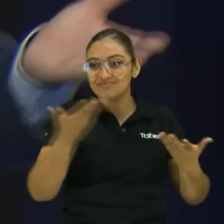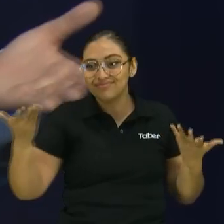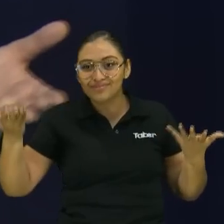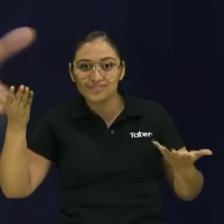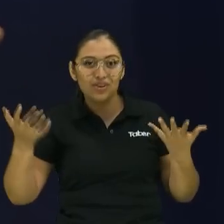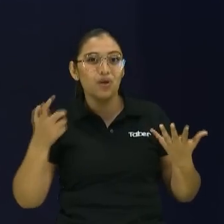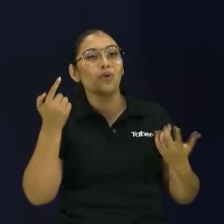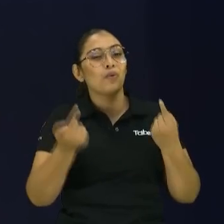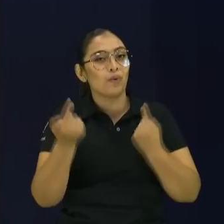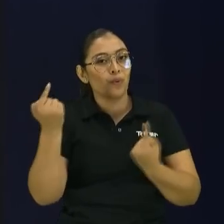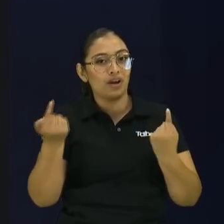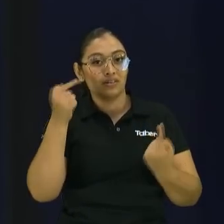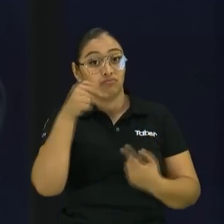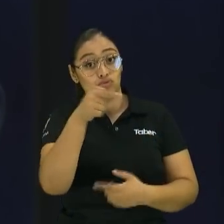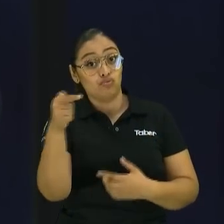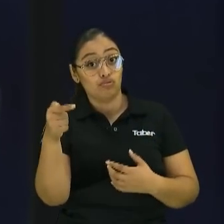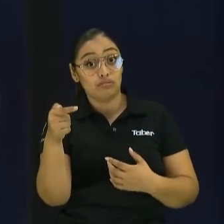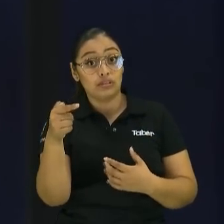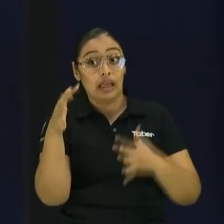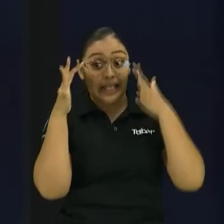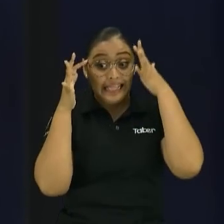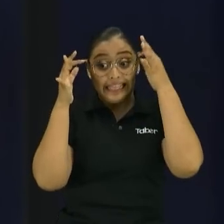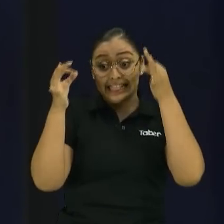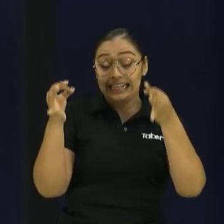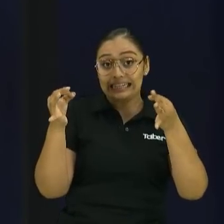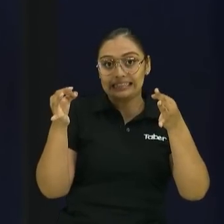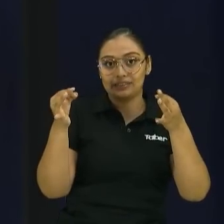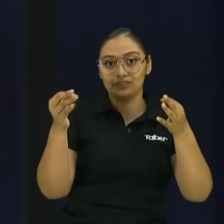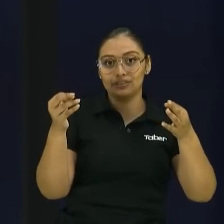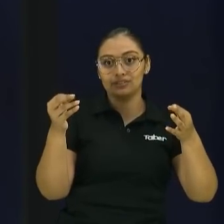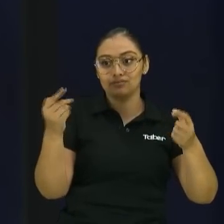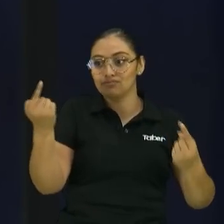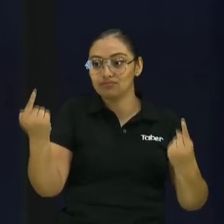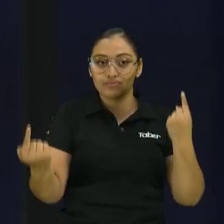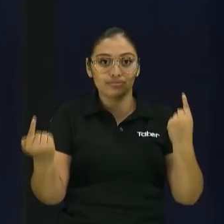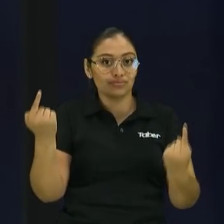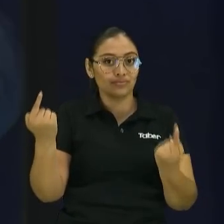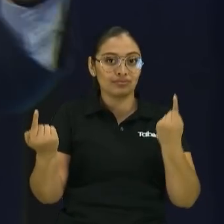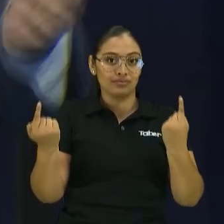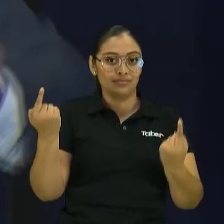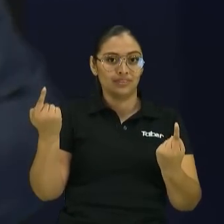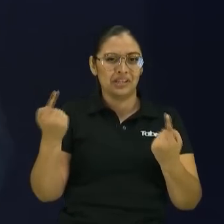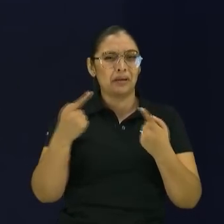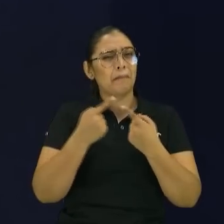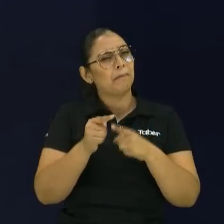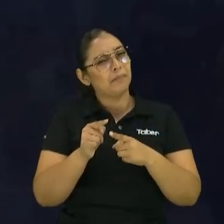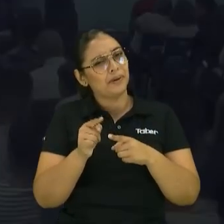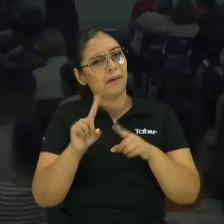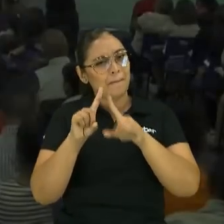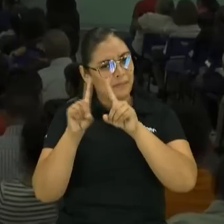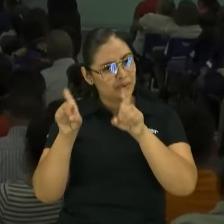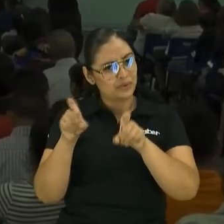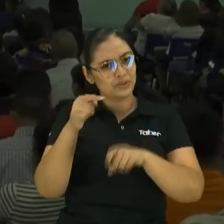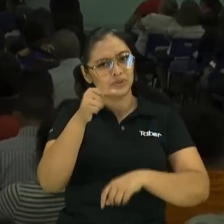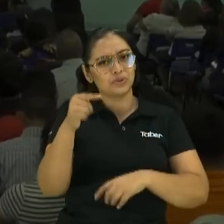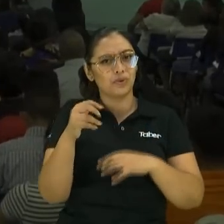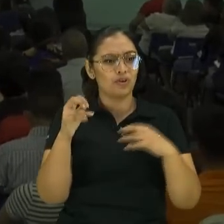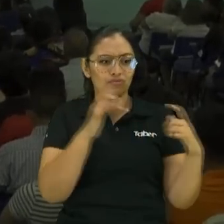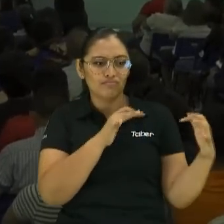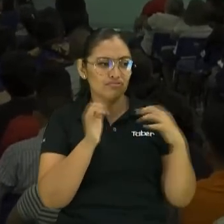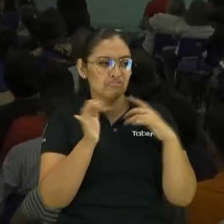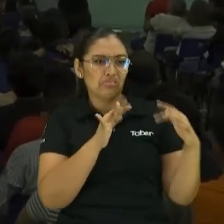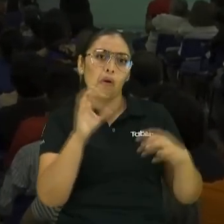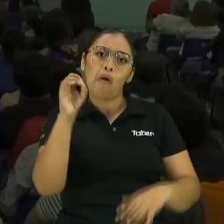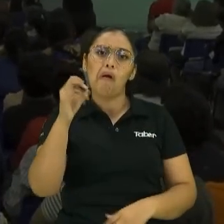you have choices usted tiene elecciones que hacer Pero me pregunto has peleado la buena batalla o te dejas ir a la